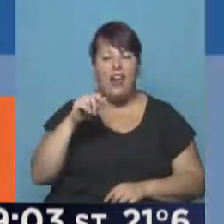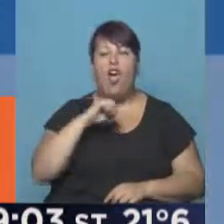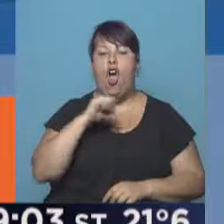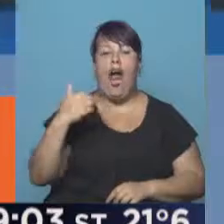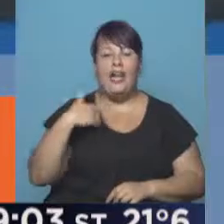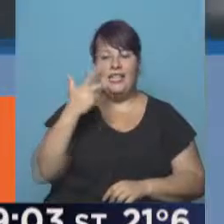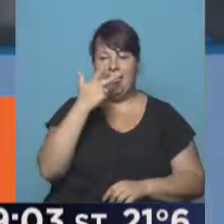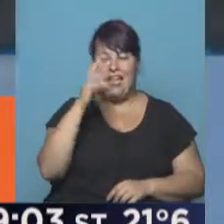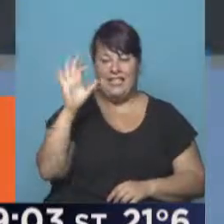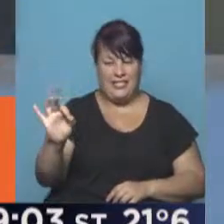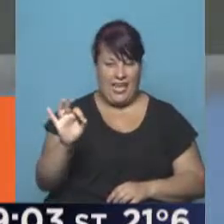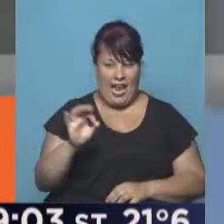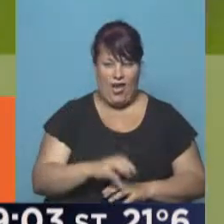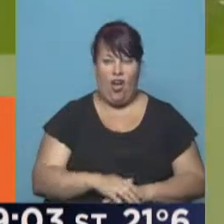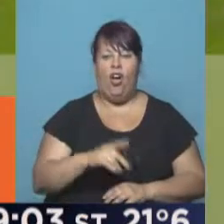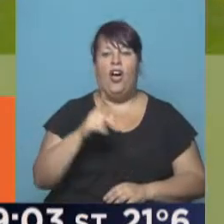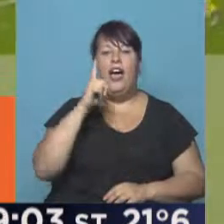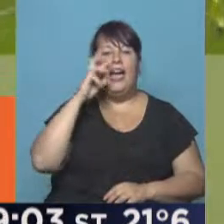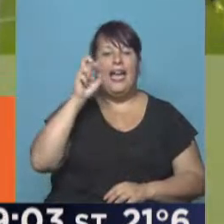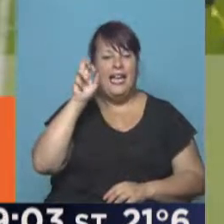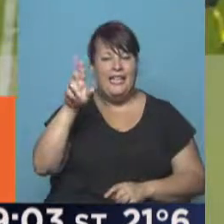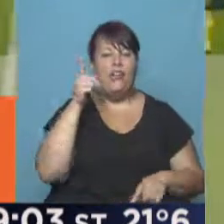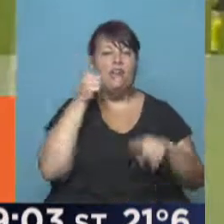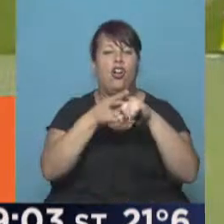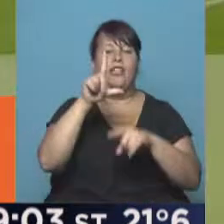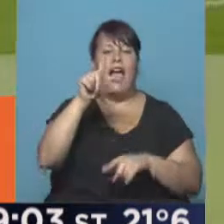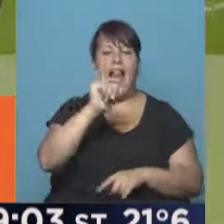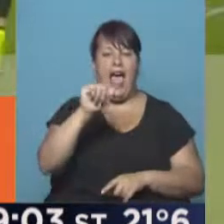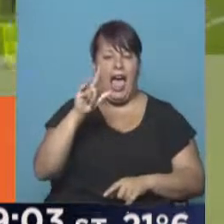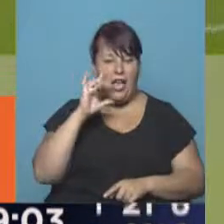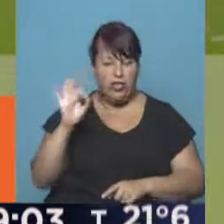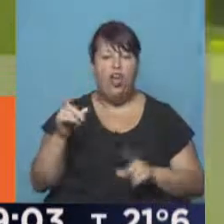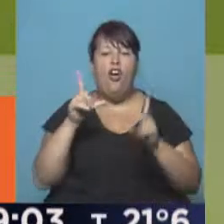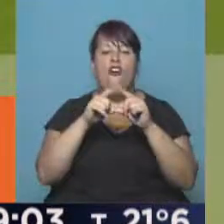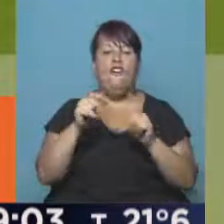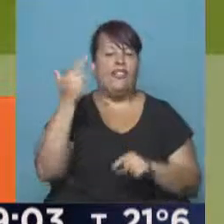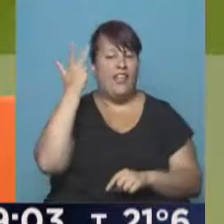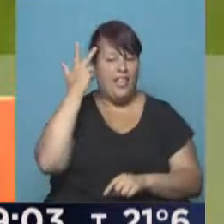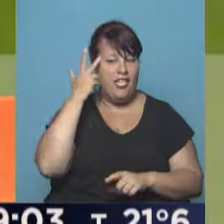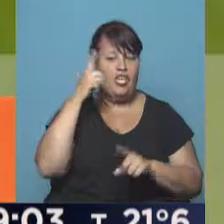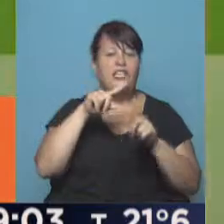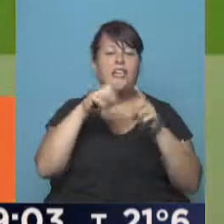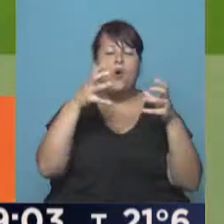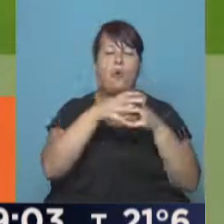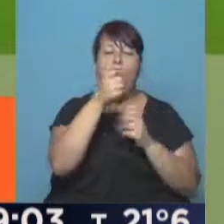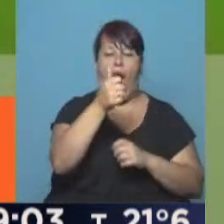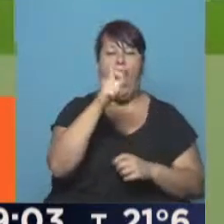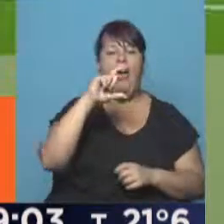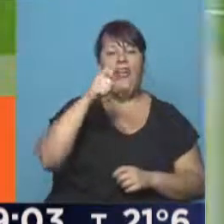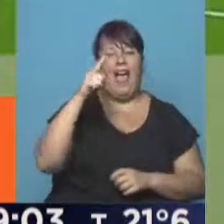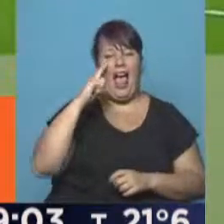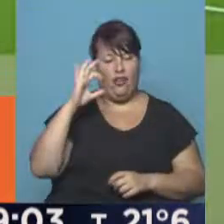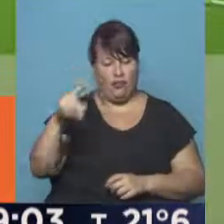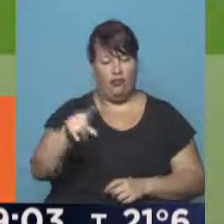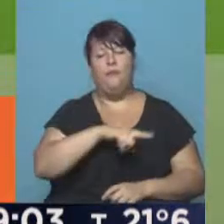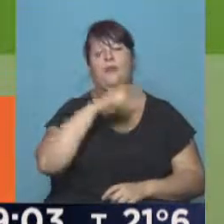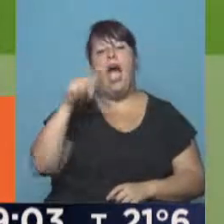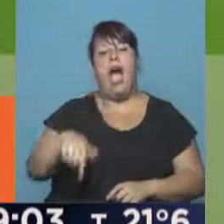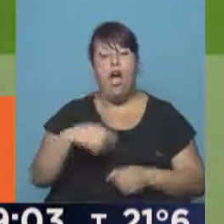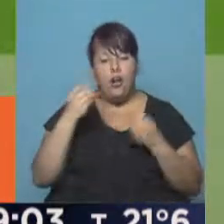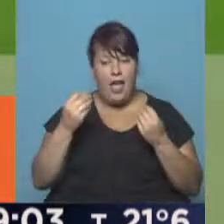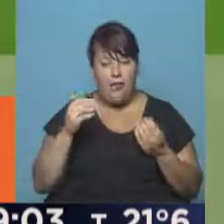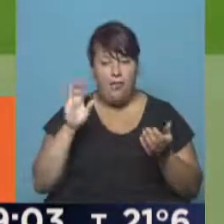el 3-0 entonces de Inter frente a Lazio en la fecha número 18 de la Serie A del Calcio. Nos vamos ahora a lo